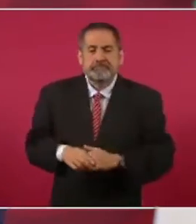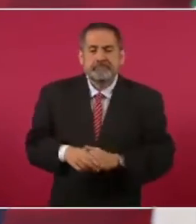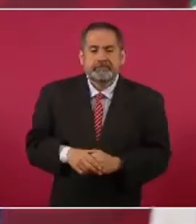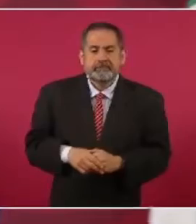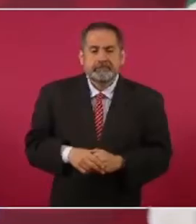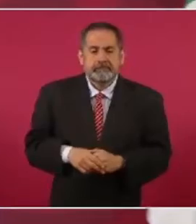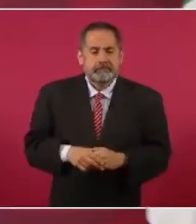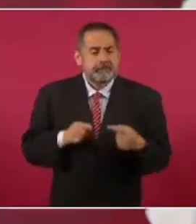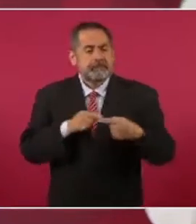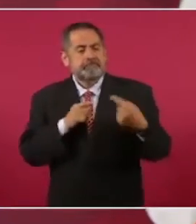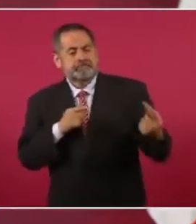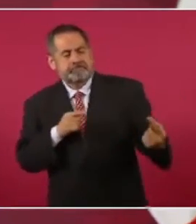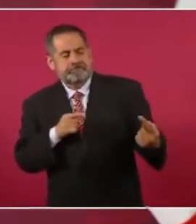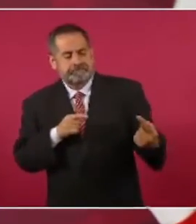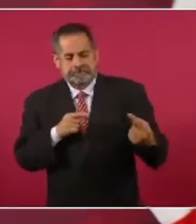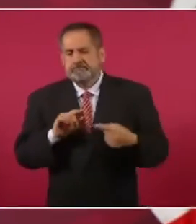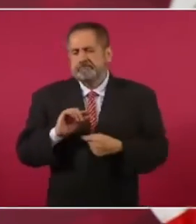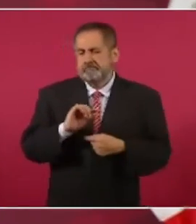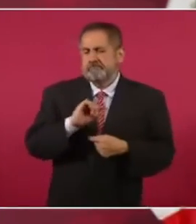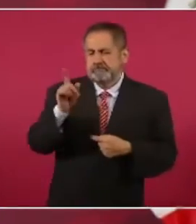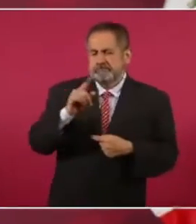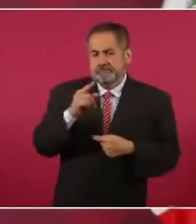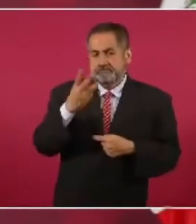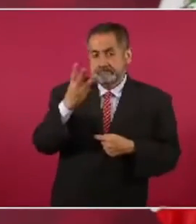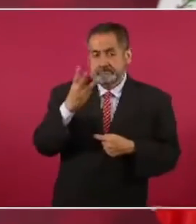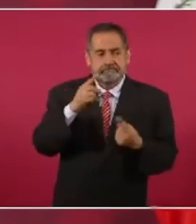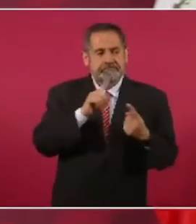de la oposición,